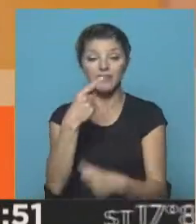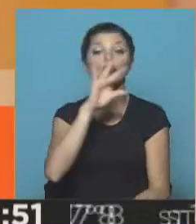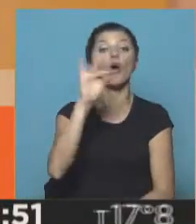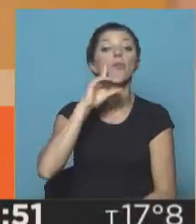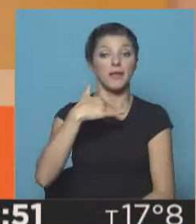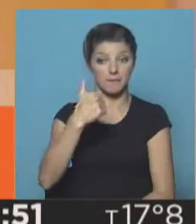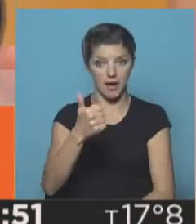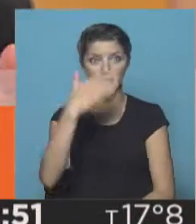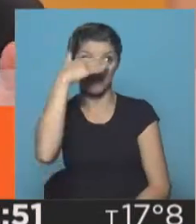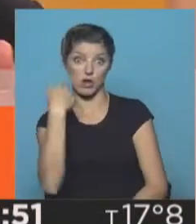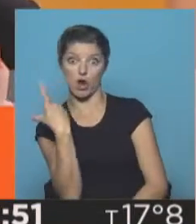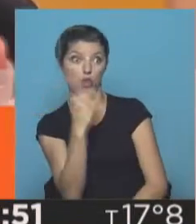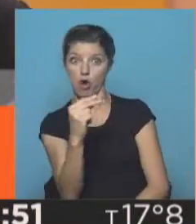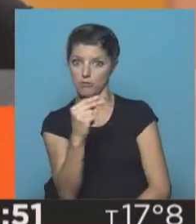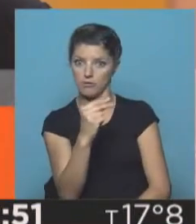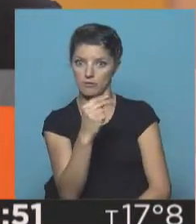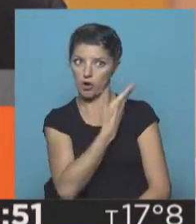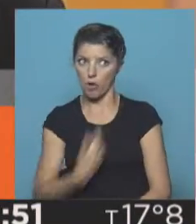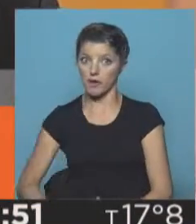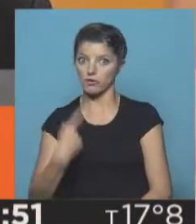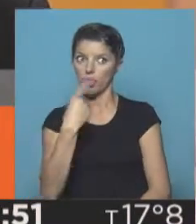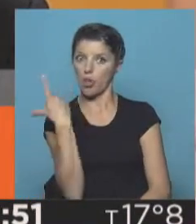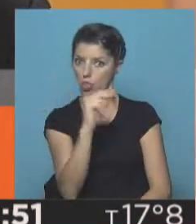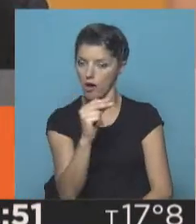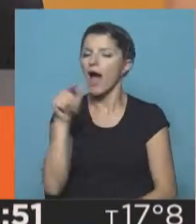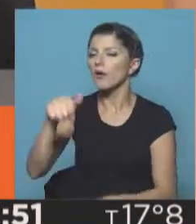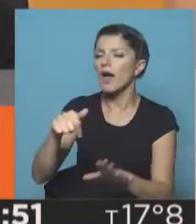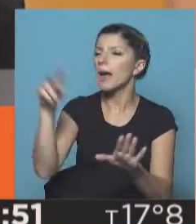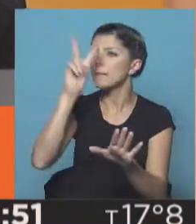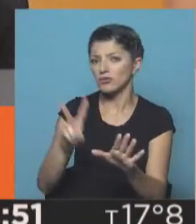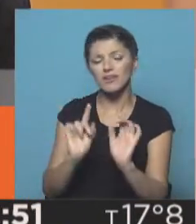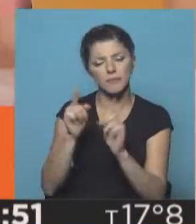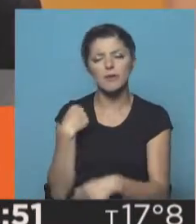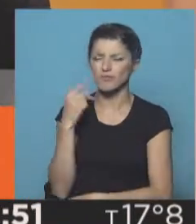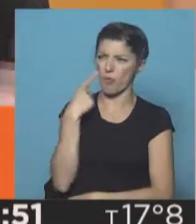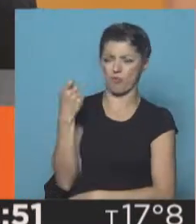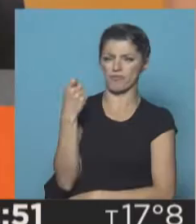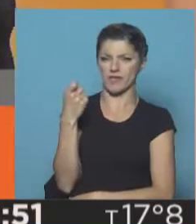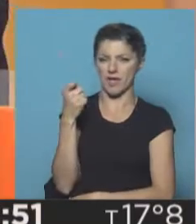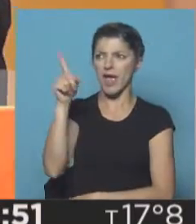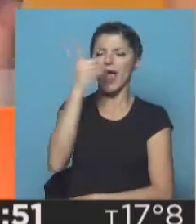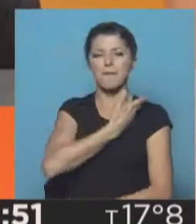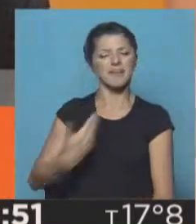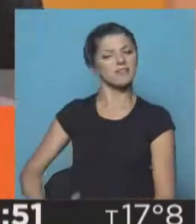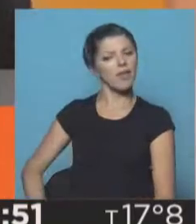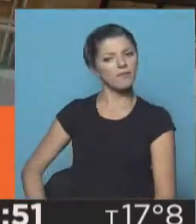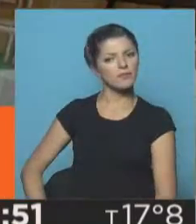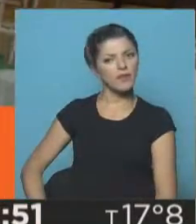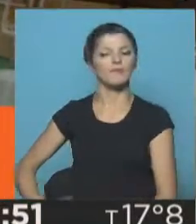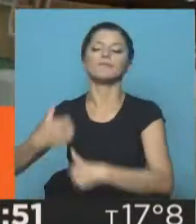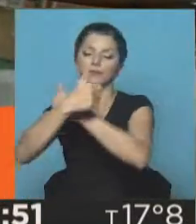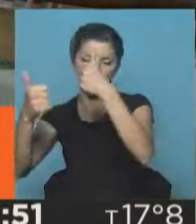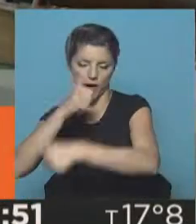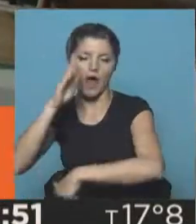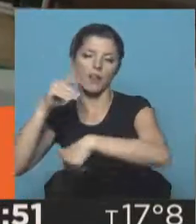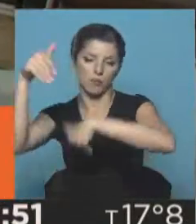no le permitieron. Ahora estamos viendo que en Venezuela tampoco va a haber elecciones este año. El gobierno de Maduro decidió, el Tribunal Electoral, que tiene una